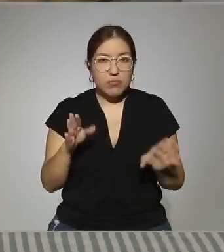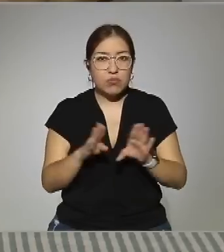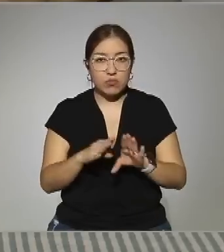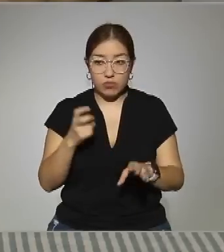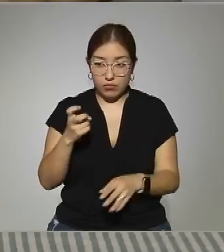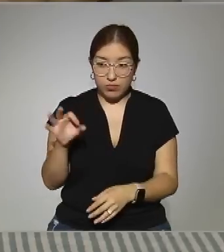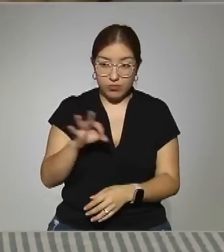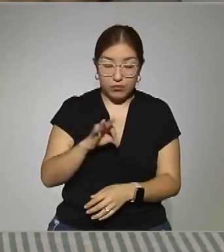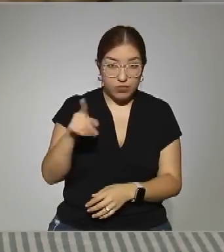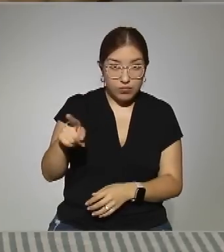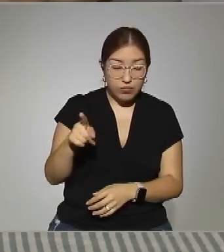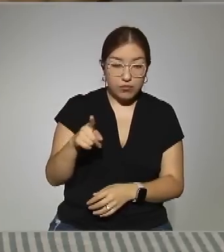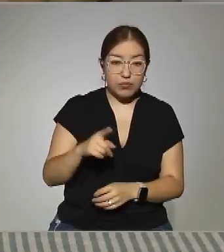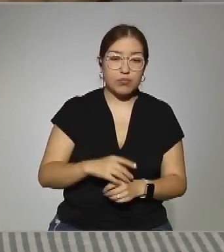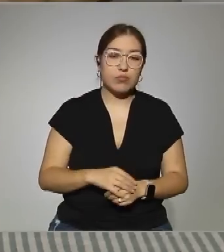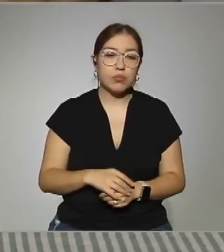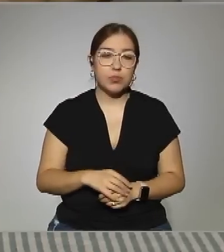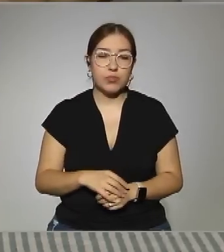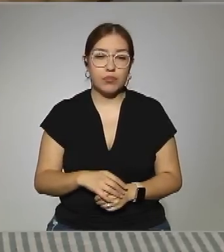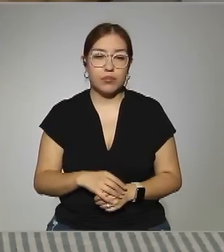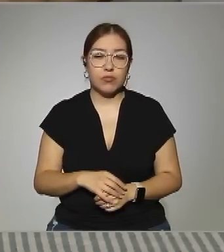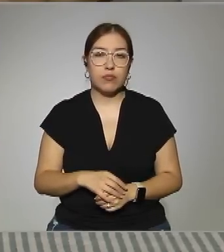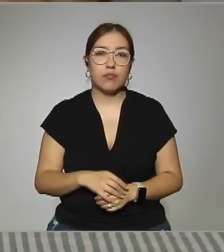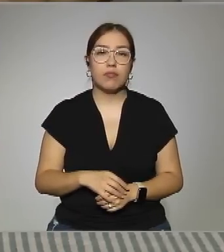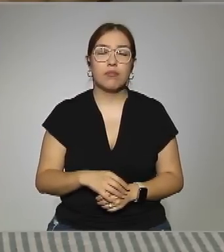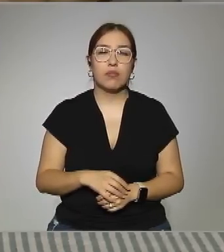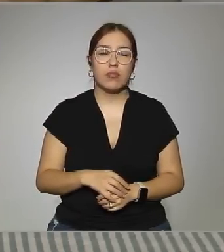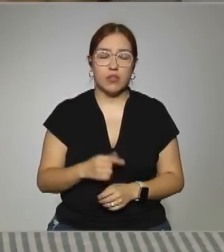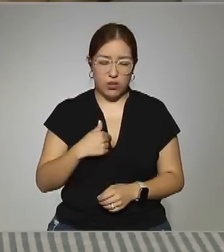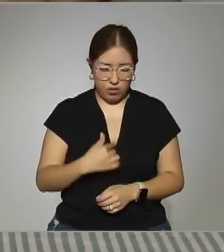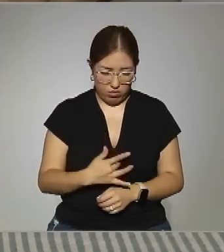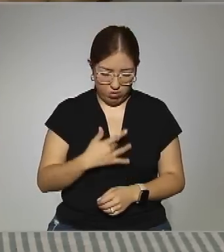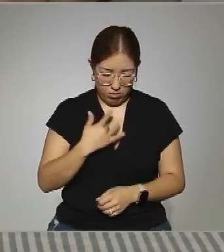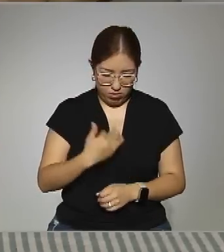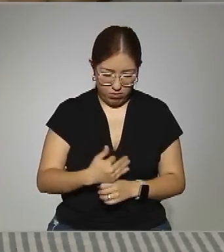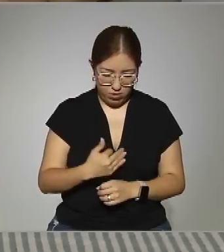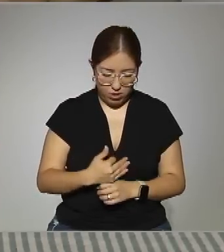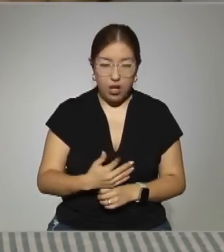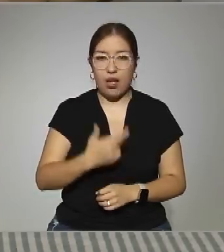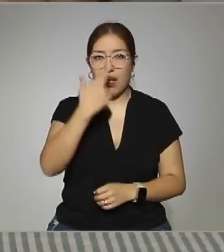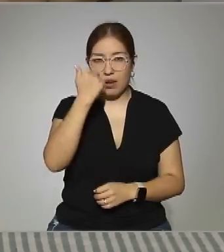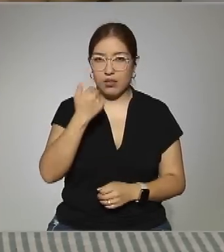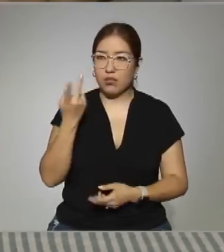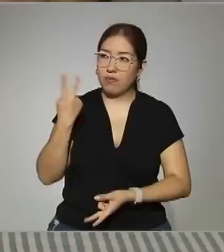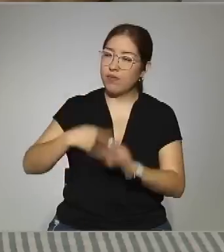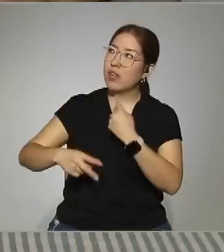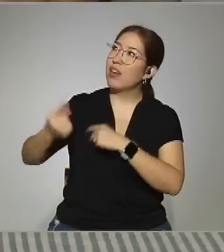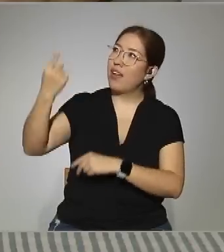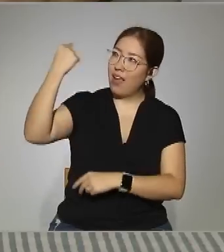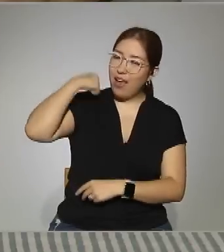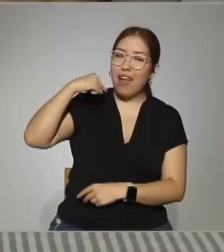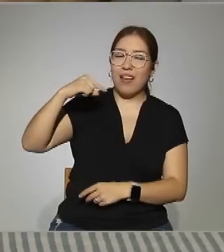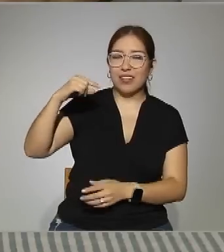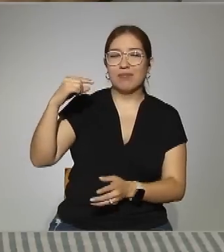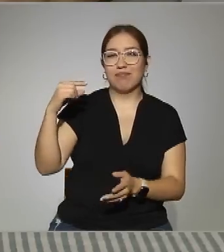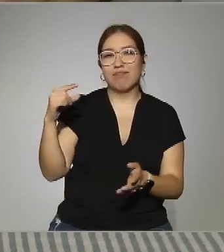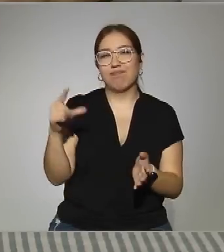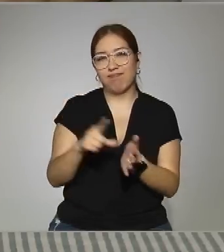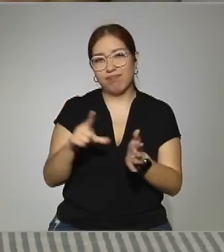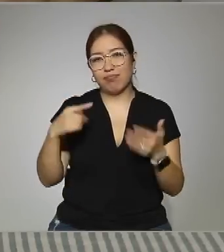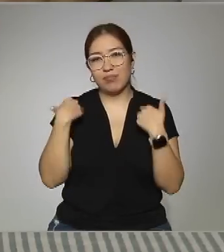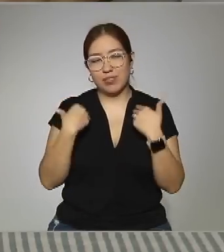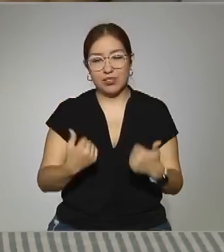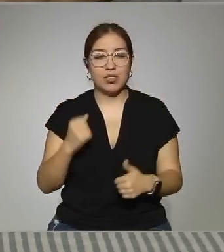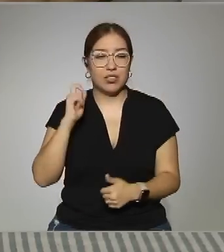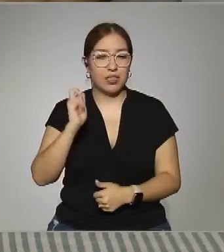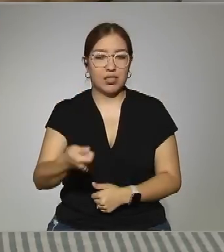un indicativo de eso viene de allá, viene de ese origen? Pues básicamente tiene que ver con esta cuestión de no